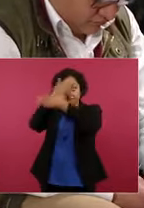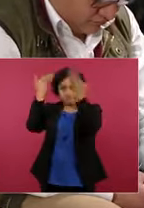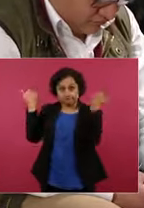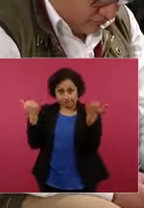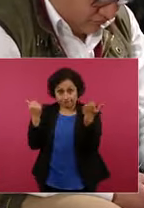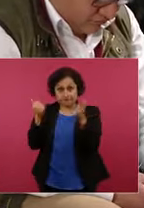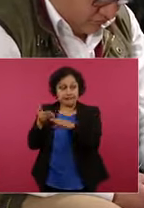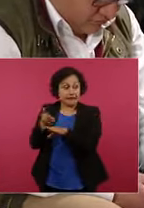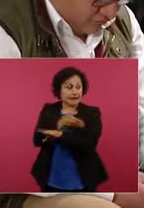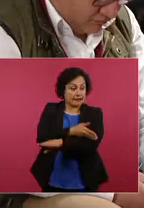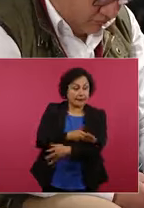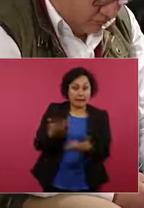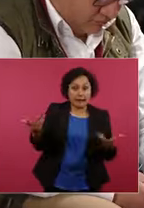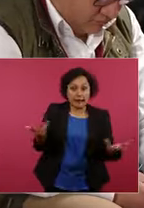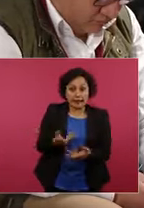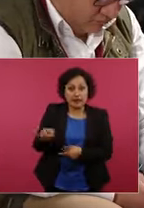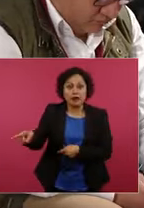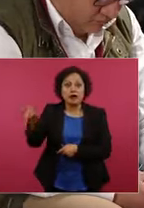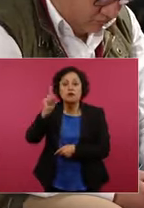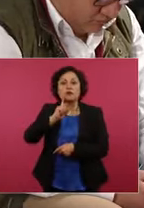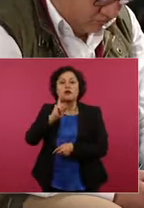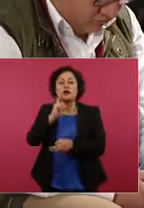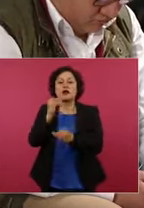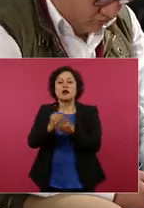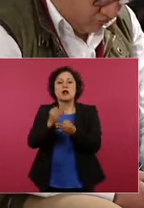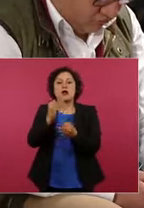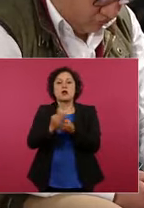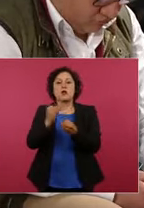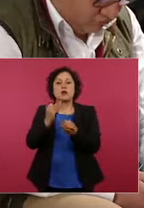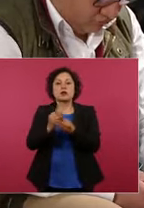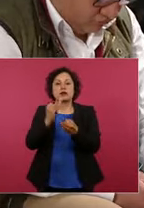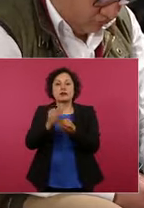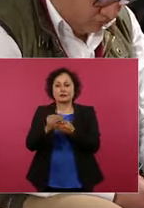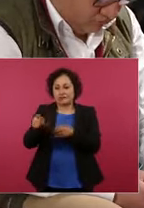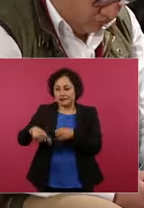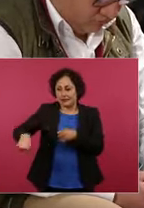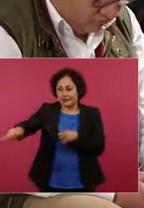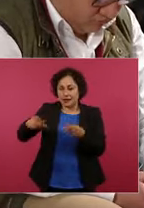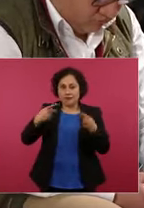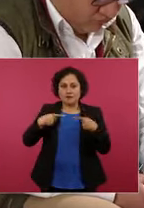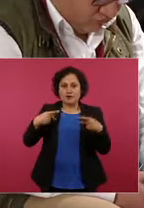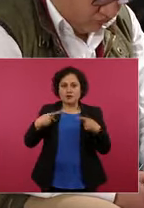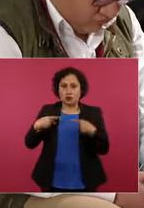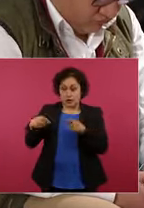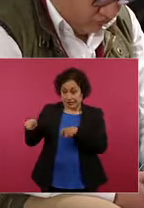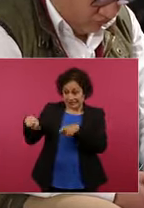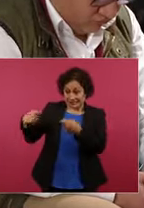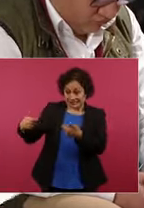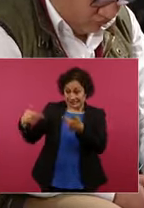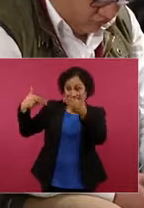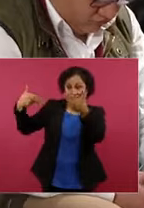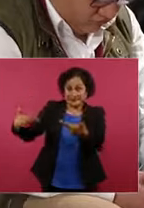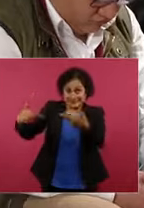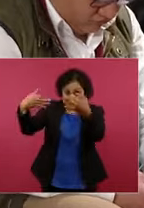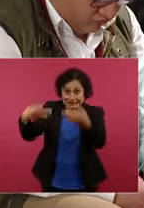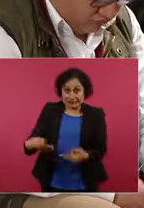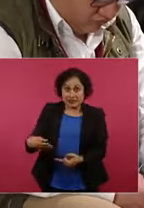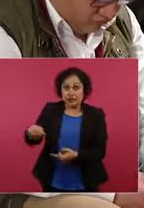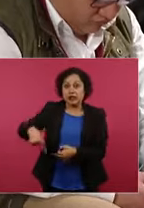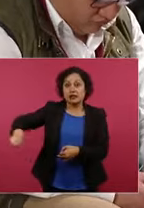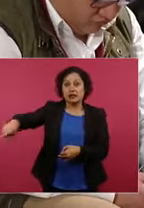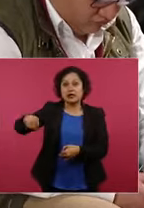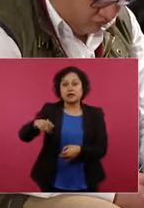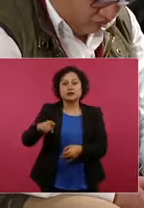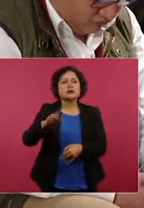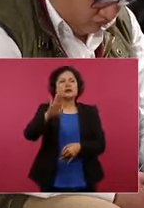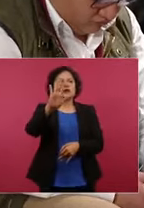en este momento está en la total, los herederos están en la total disposición de llegar a